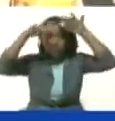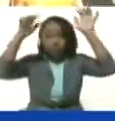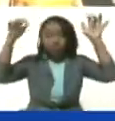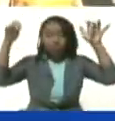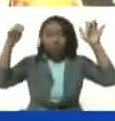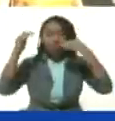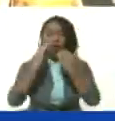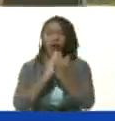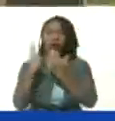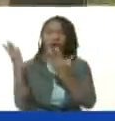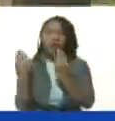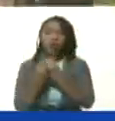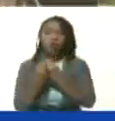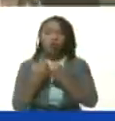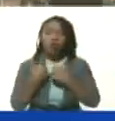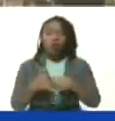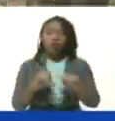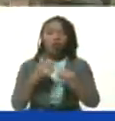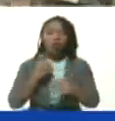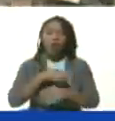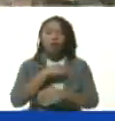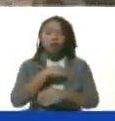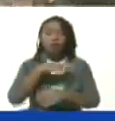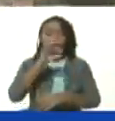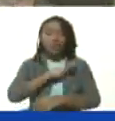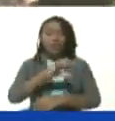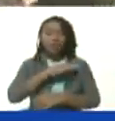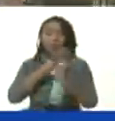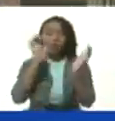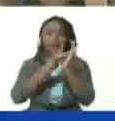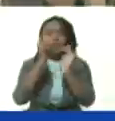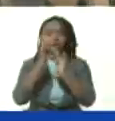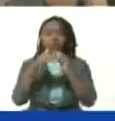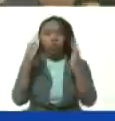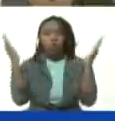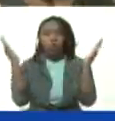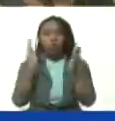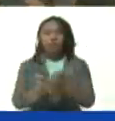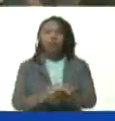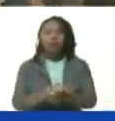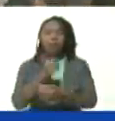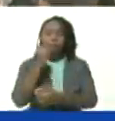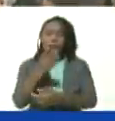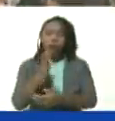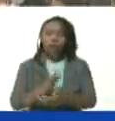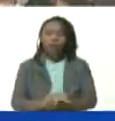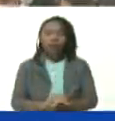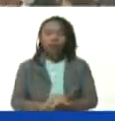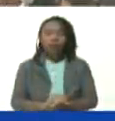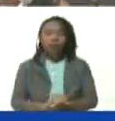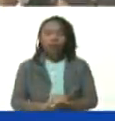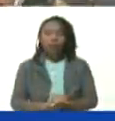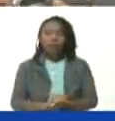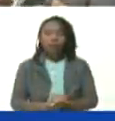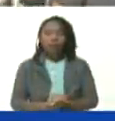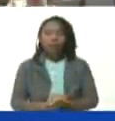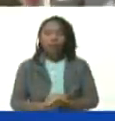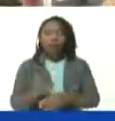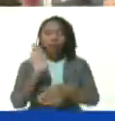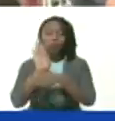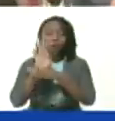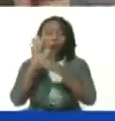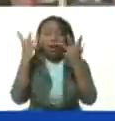al lado de él, su Hijo, nuestro Señor Jesucristo. Bueno, en cría de animales,